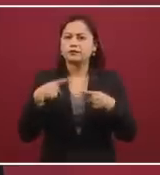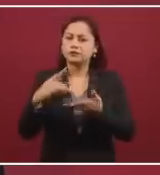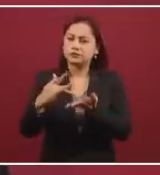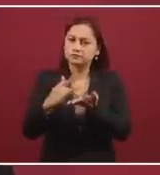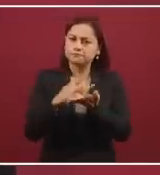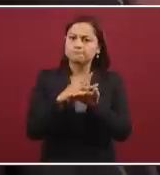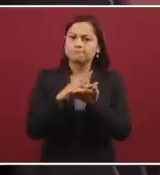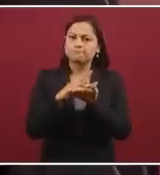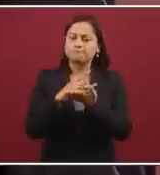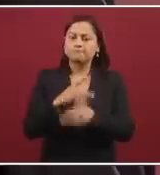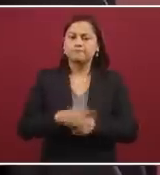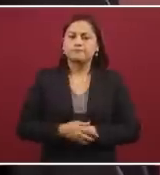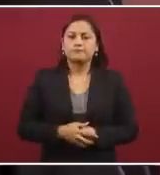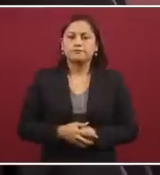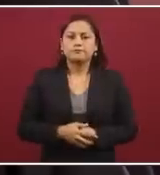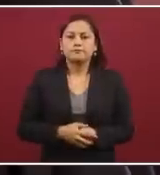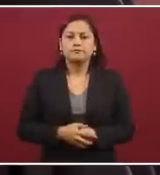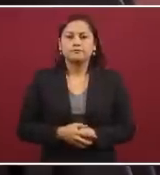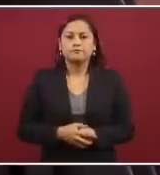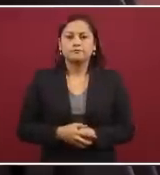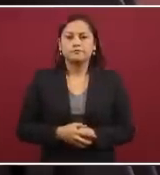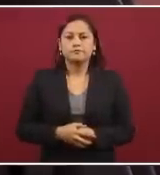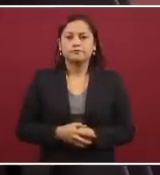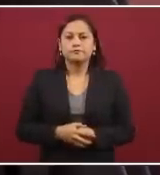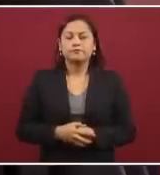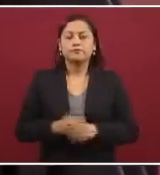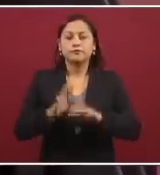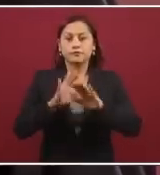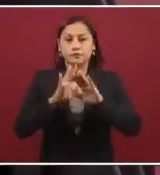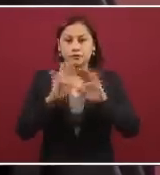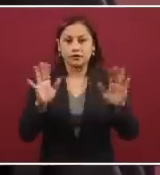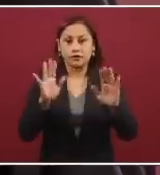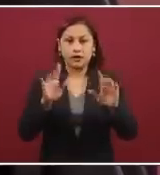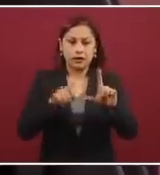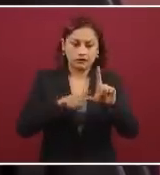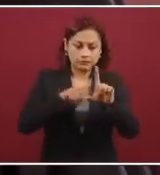en encuestas en mediciones